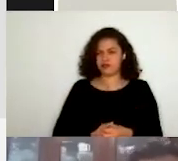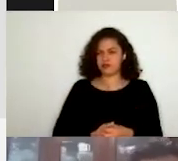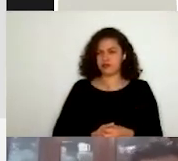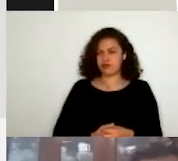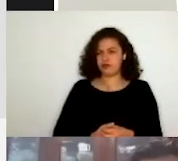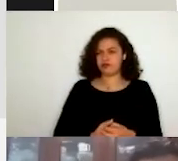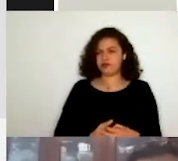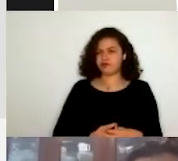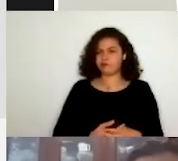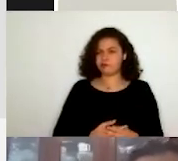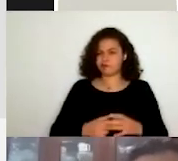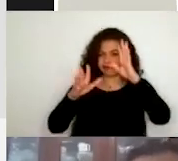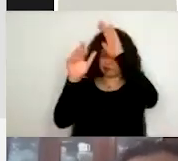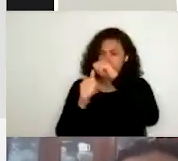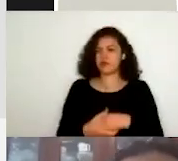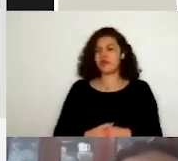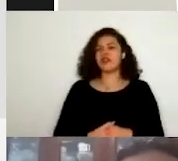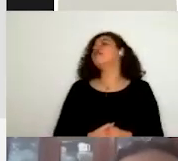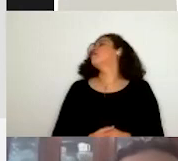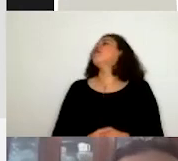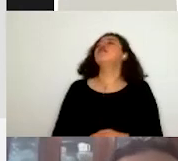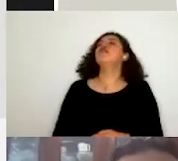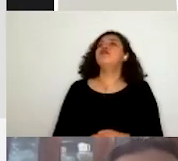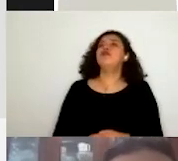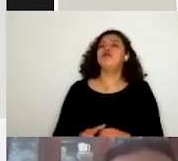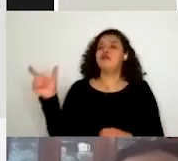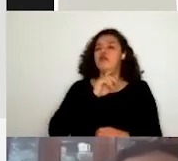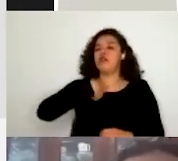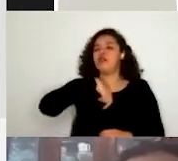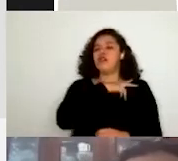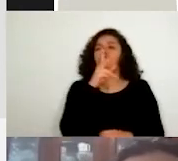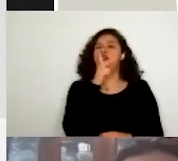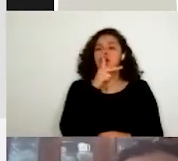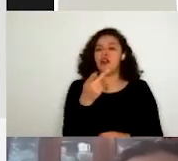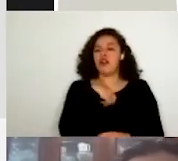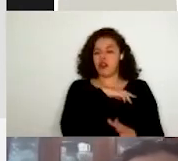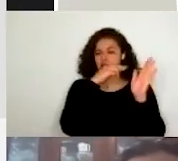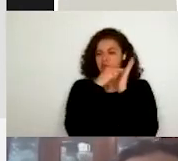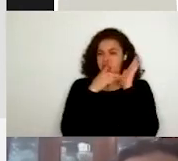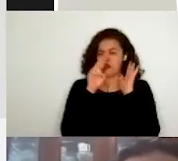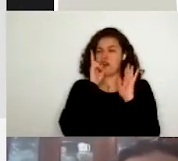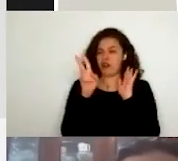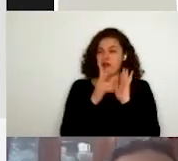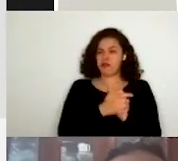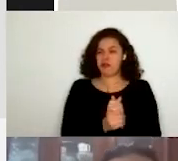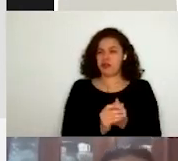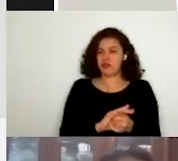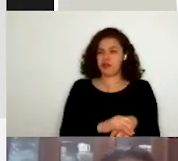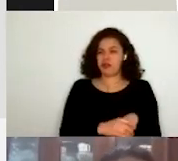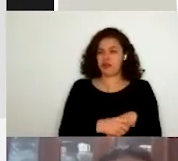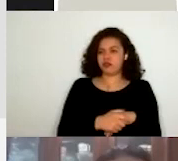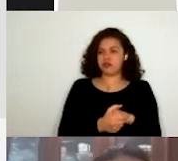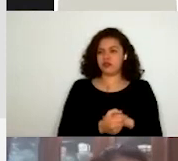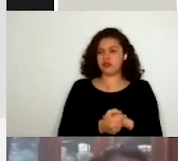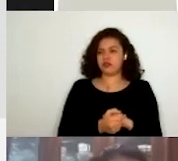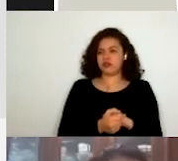De acuerdo. Cuando nosotros veamos aquí en los términos de referencia la palabra reglamento, va a ser